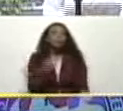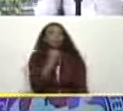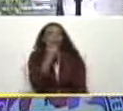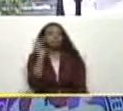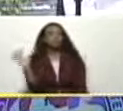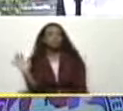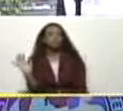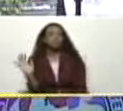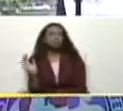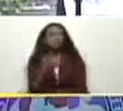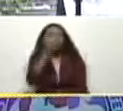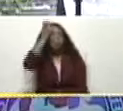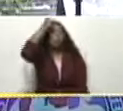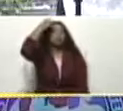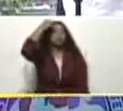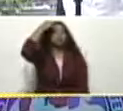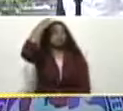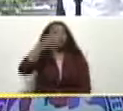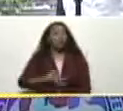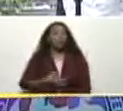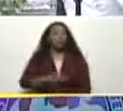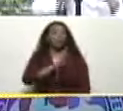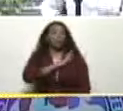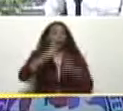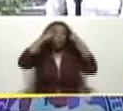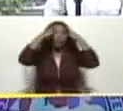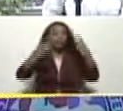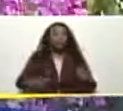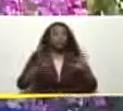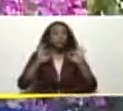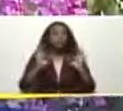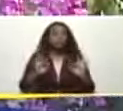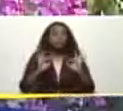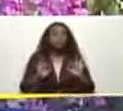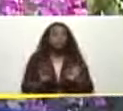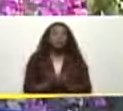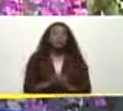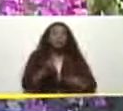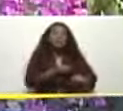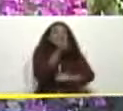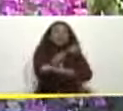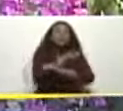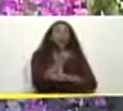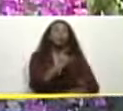Ya con conocimiento, formación profesional, título,